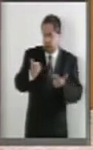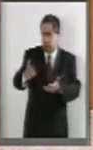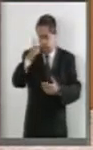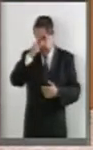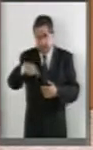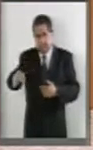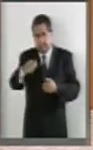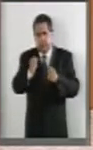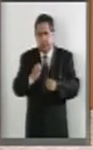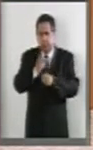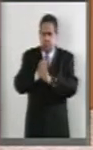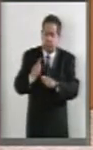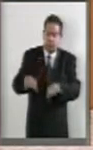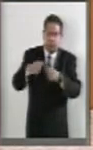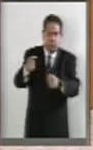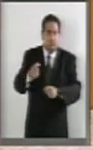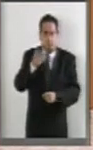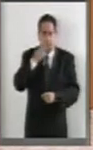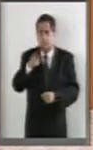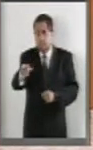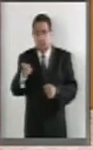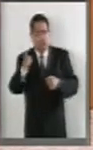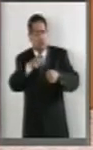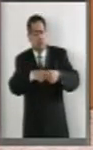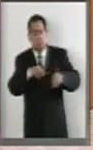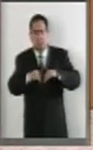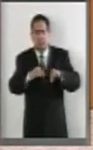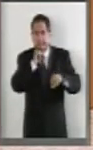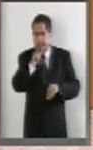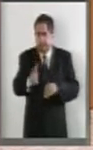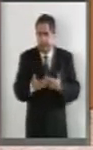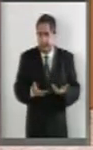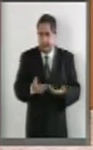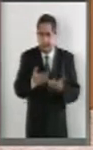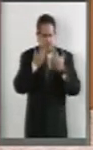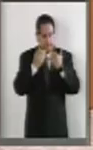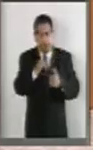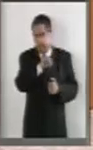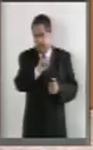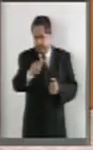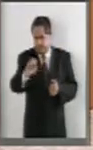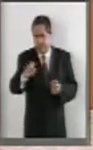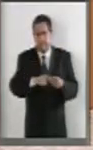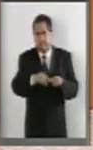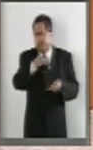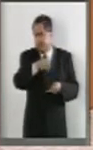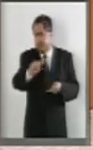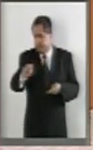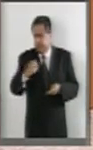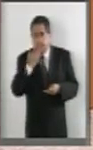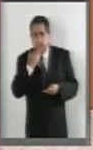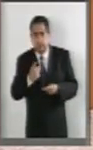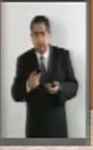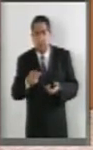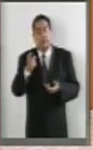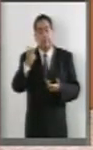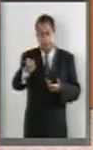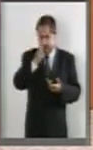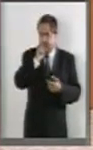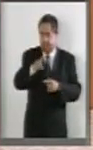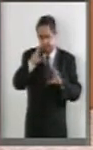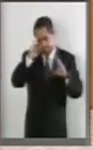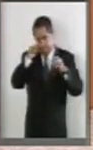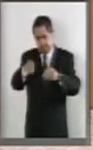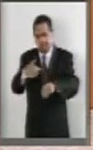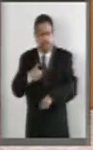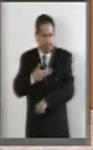de la seguridad social, porque no cotizan ni en el ISSSTE ni en el IMSS. Y es ahí también donde debemos de tener